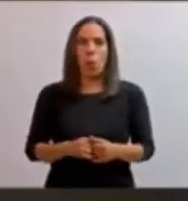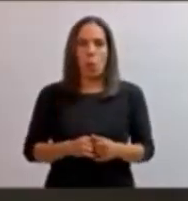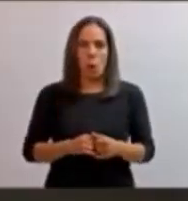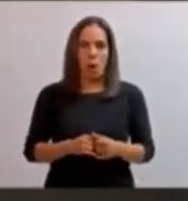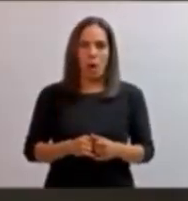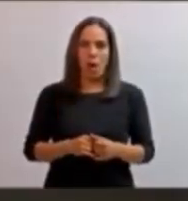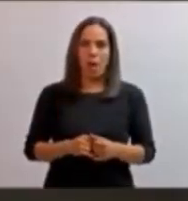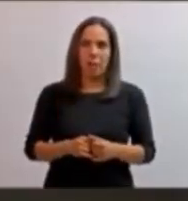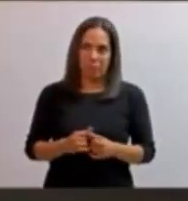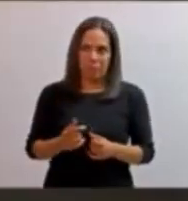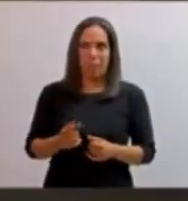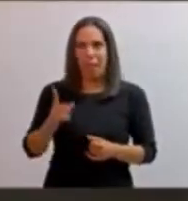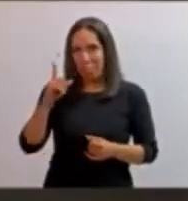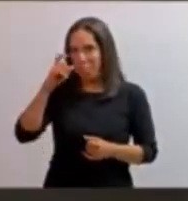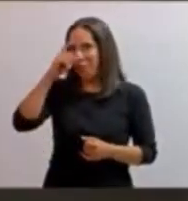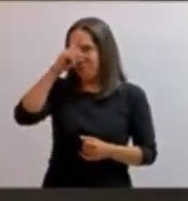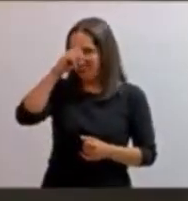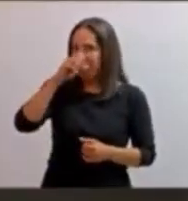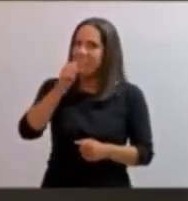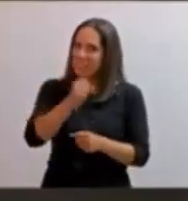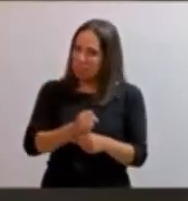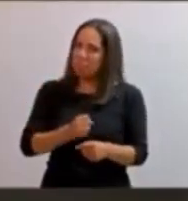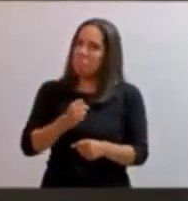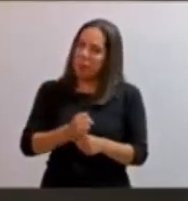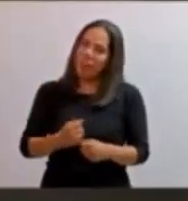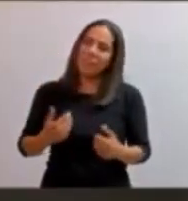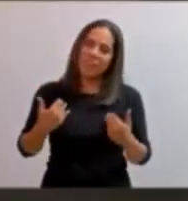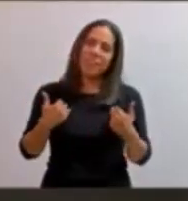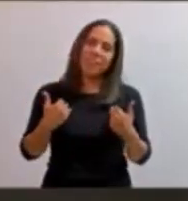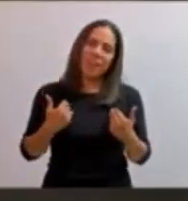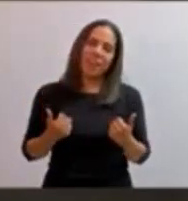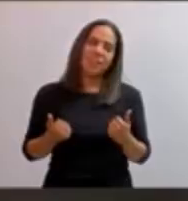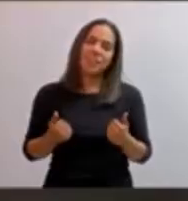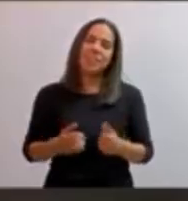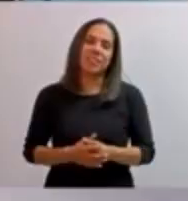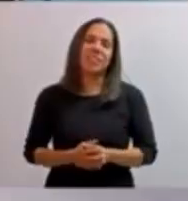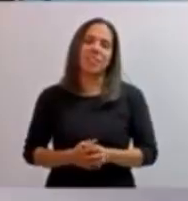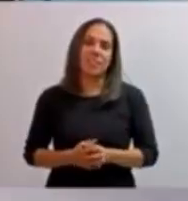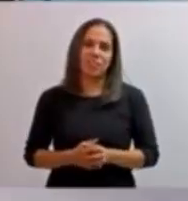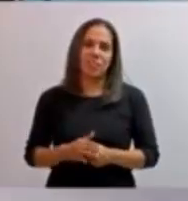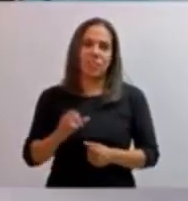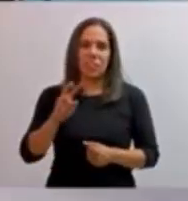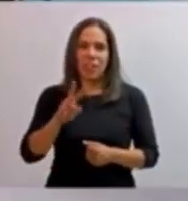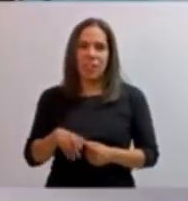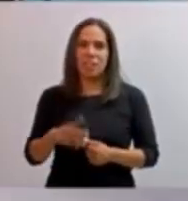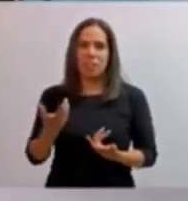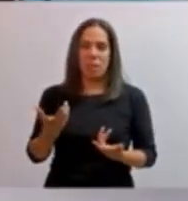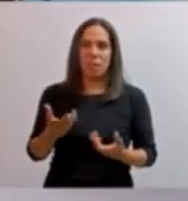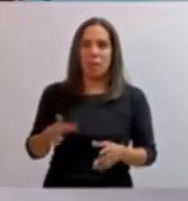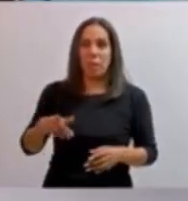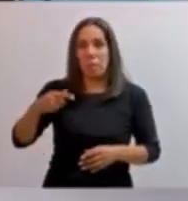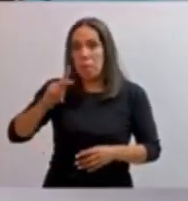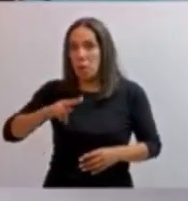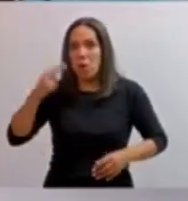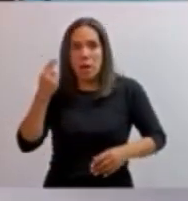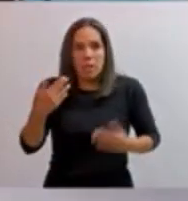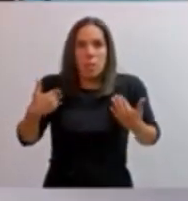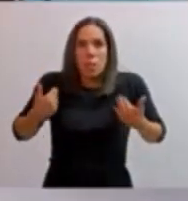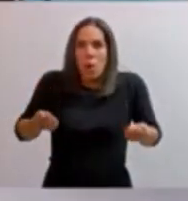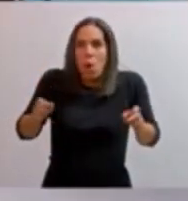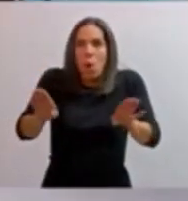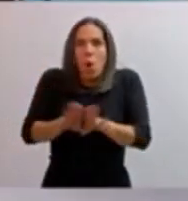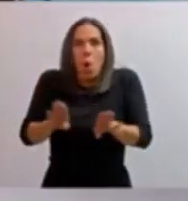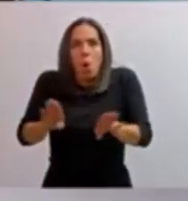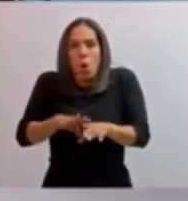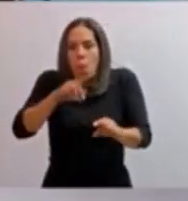miel sobre hojuelas, ¿verdad? También la práctica de los maestros implica saber resolver conflictos de